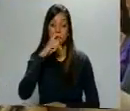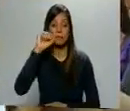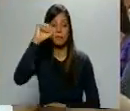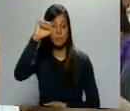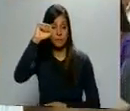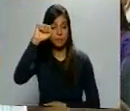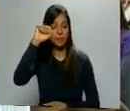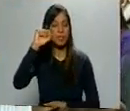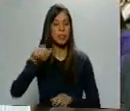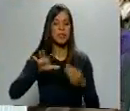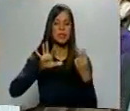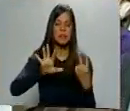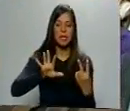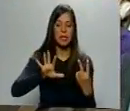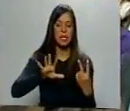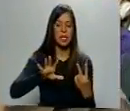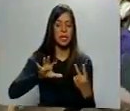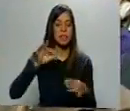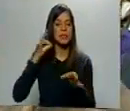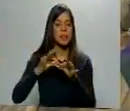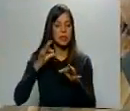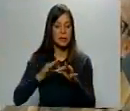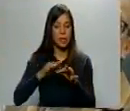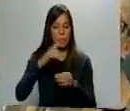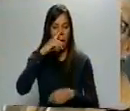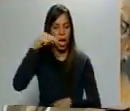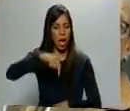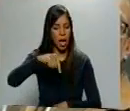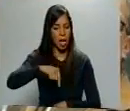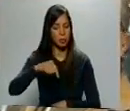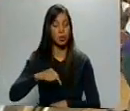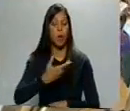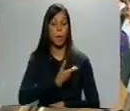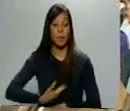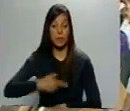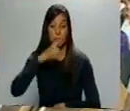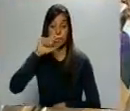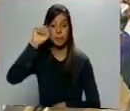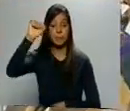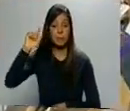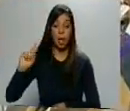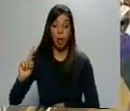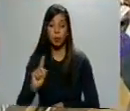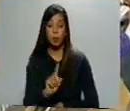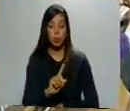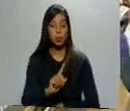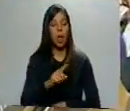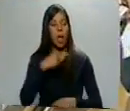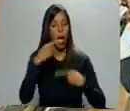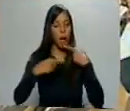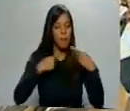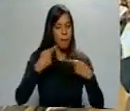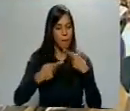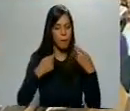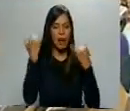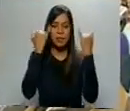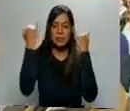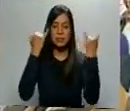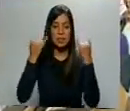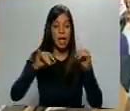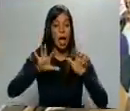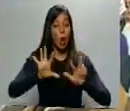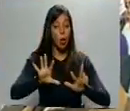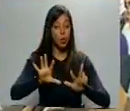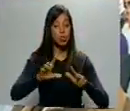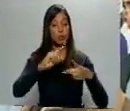Nicolás Maduro, el 7 de septiembre de este año, cuando nos planteó el conjunto de leyes, de 8 leyes,